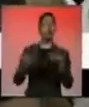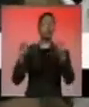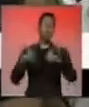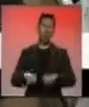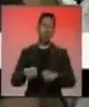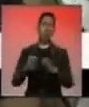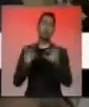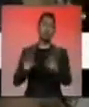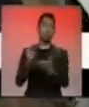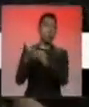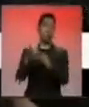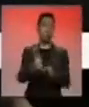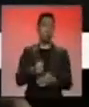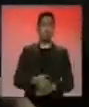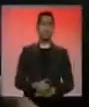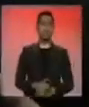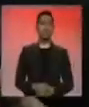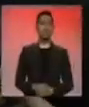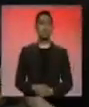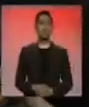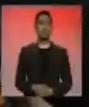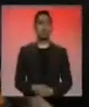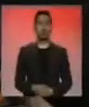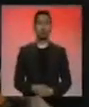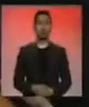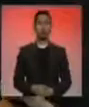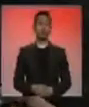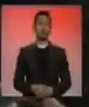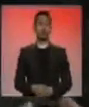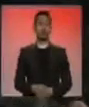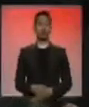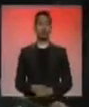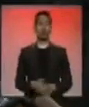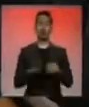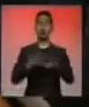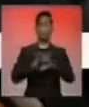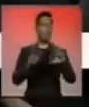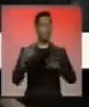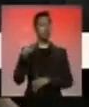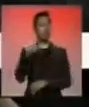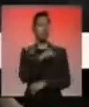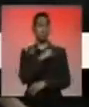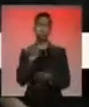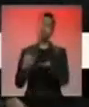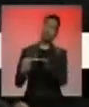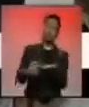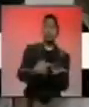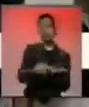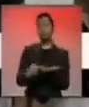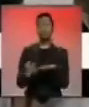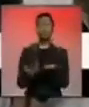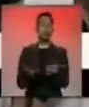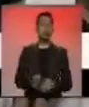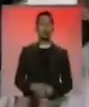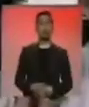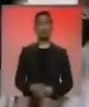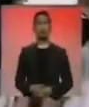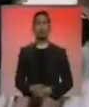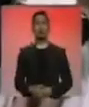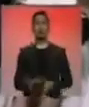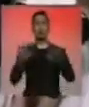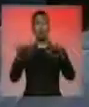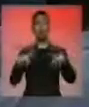un trabajo en beneficio del país. ¿Sí está ya confirmado para integrar el CAL? No, eso no lo hemos tratado todavía en el movimiento, creo. En la ceremonia no